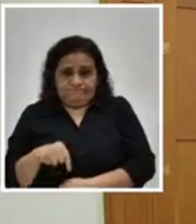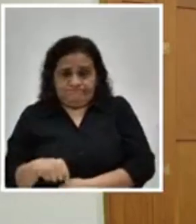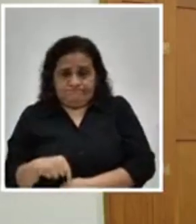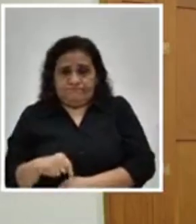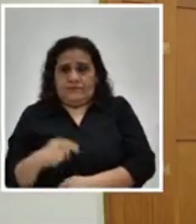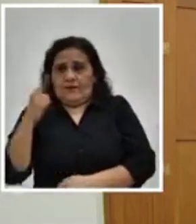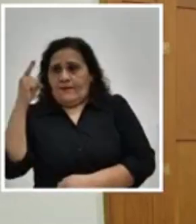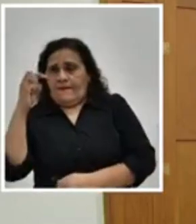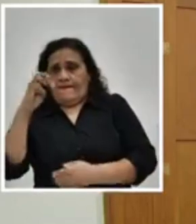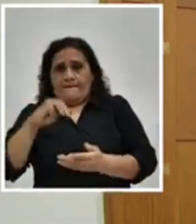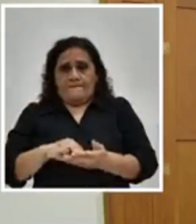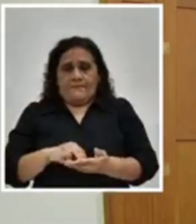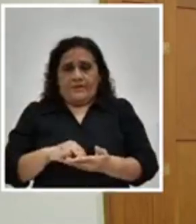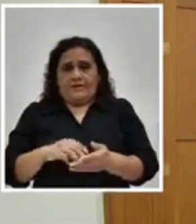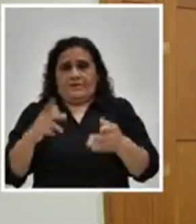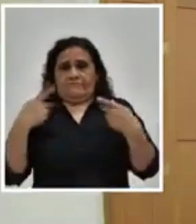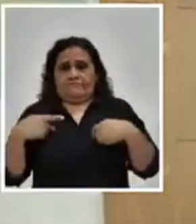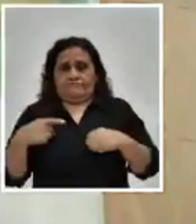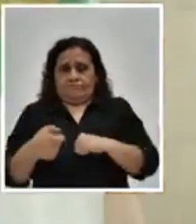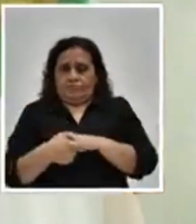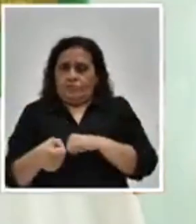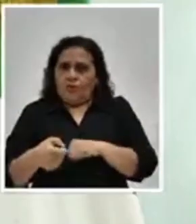1.000 ciudadanos de esta comisaría.